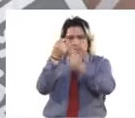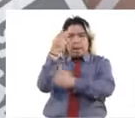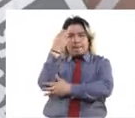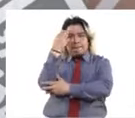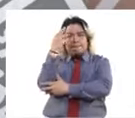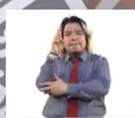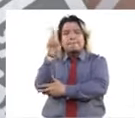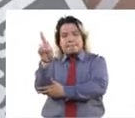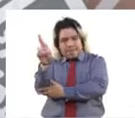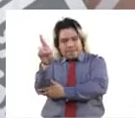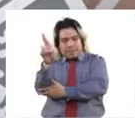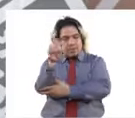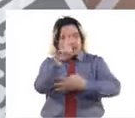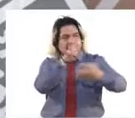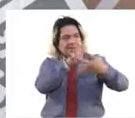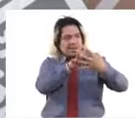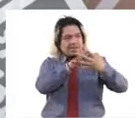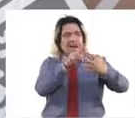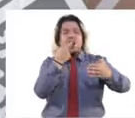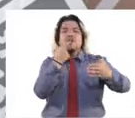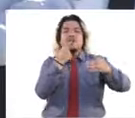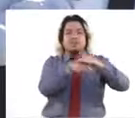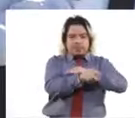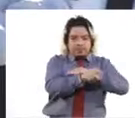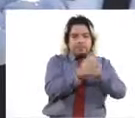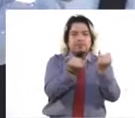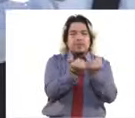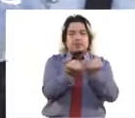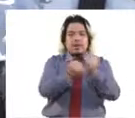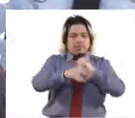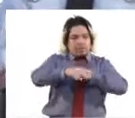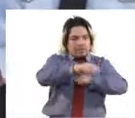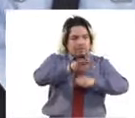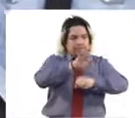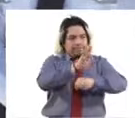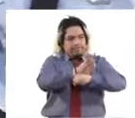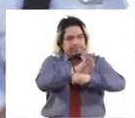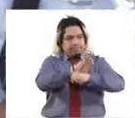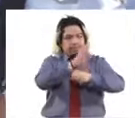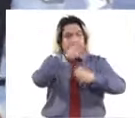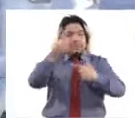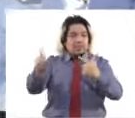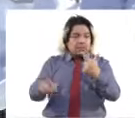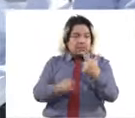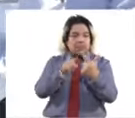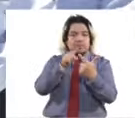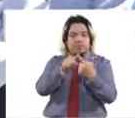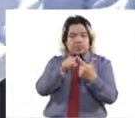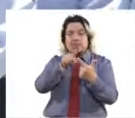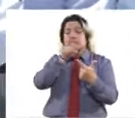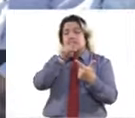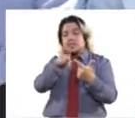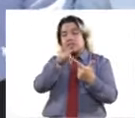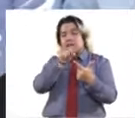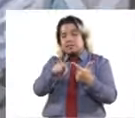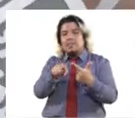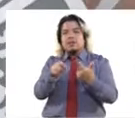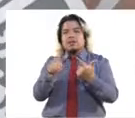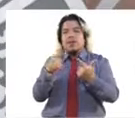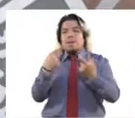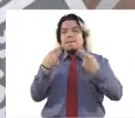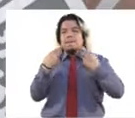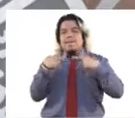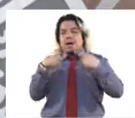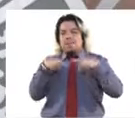sistema penal acusatorio y seguridad ciudadana. Y se gradúan también personas que